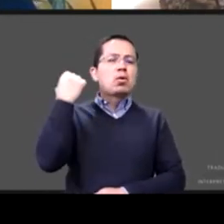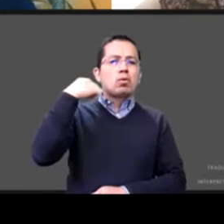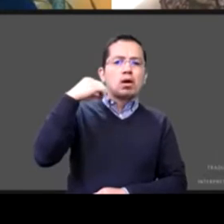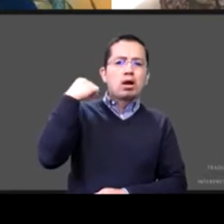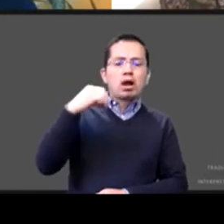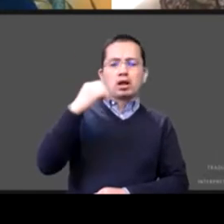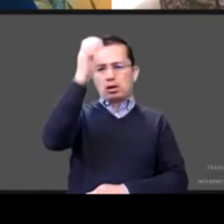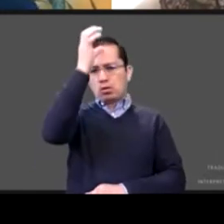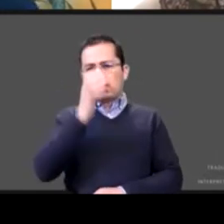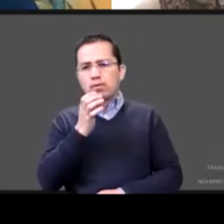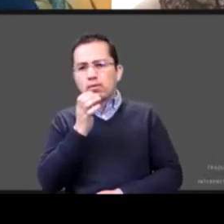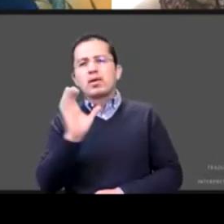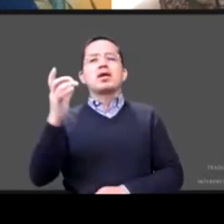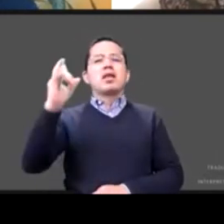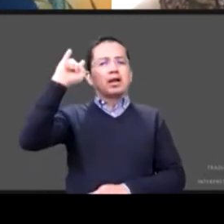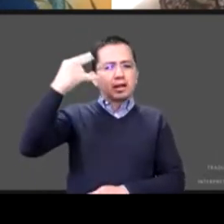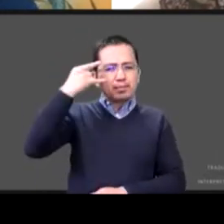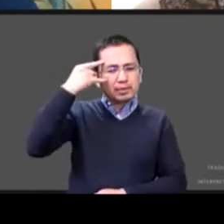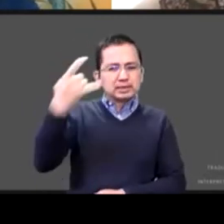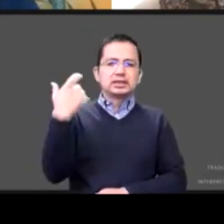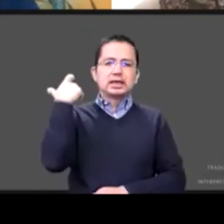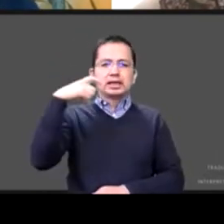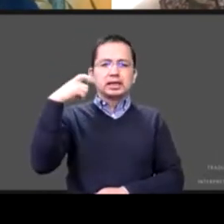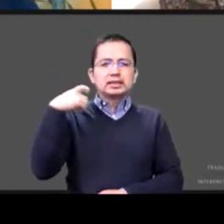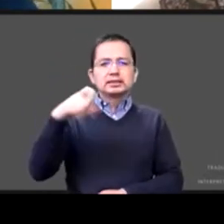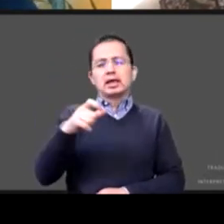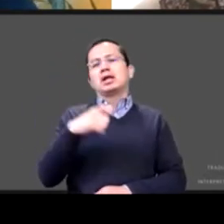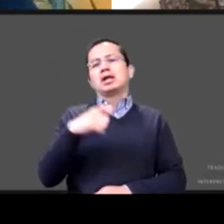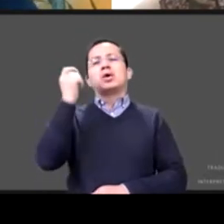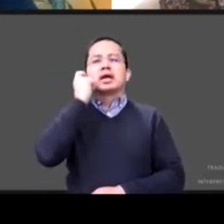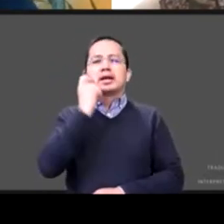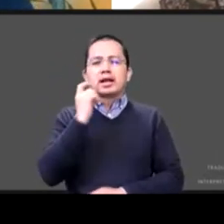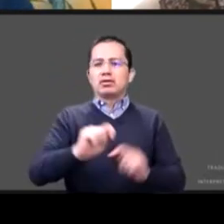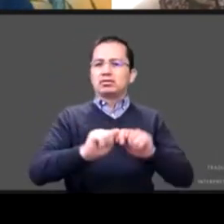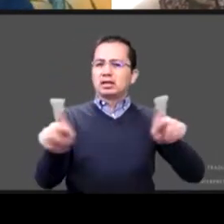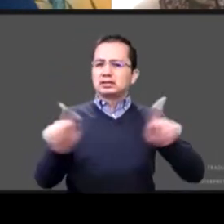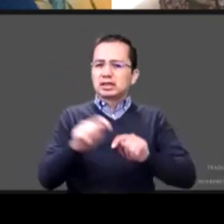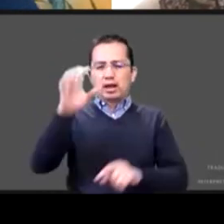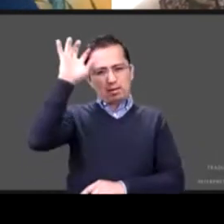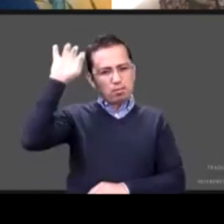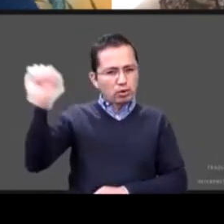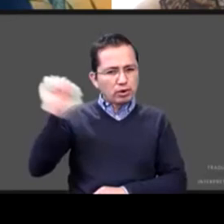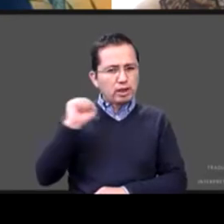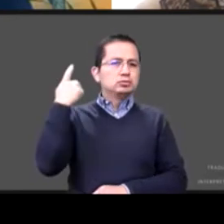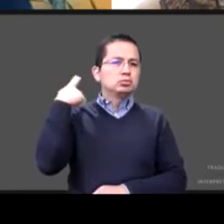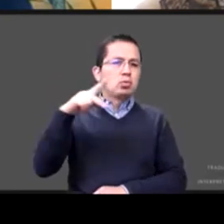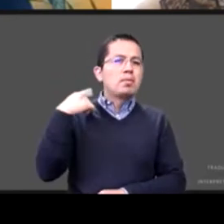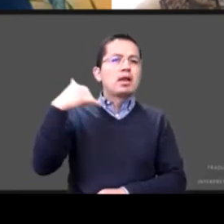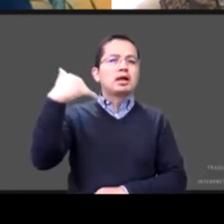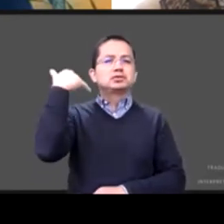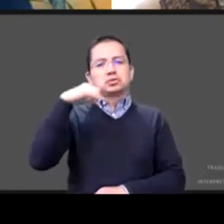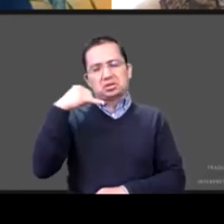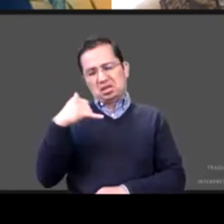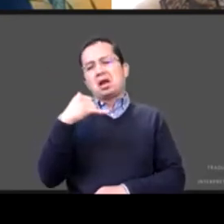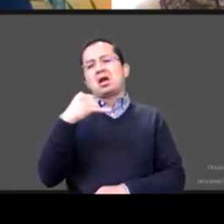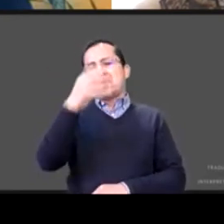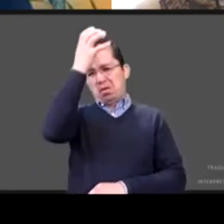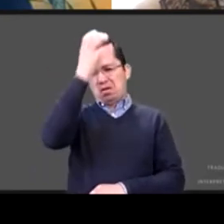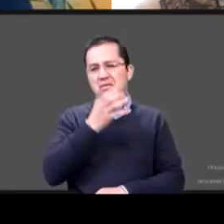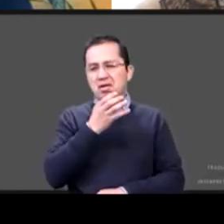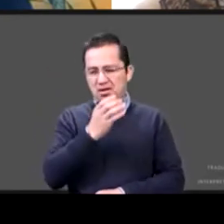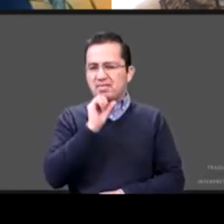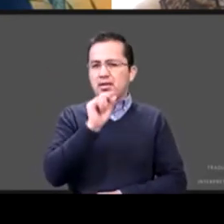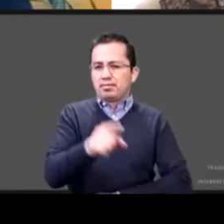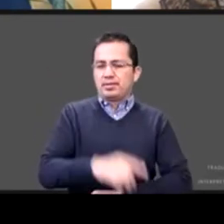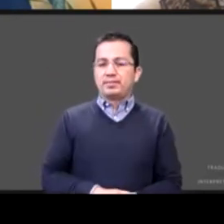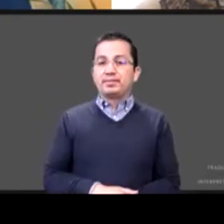país, Querétaro, Guerrero, Tabasco, Tlaxcala, Morelos, Puebla, Yucatán, Coahuila. Bueno, además también hay algunas personas que